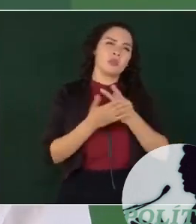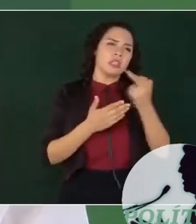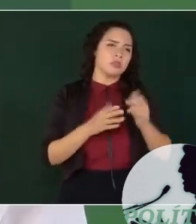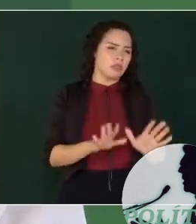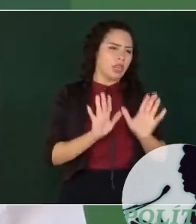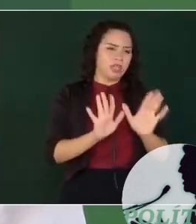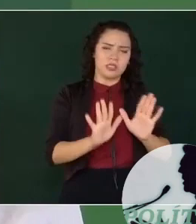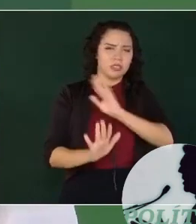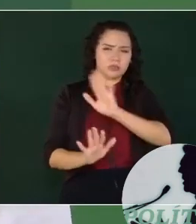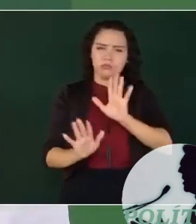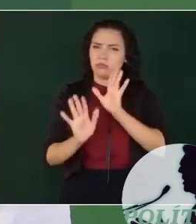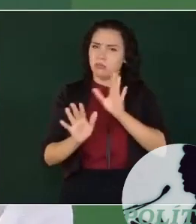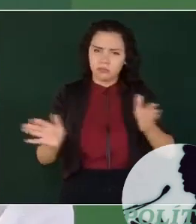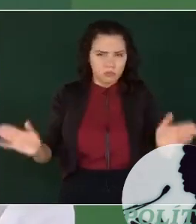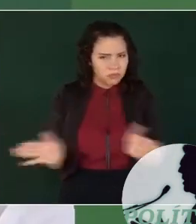dejarlos